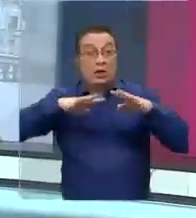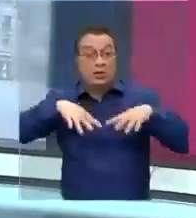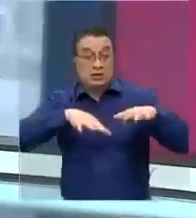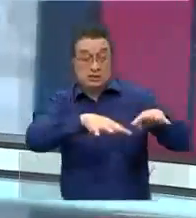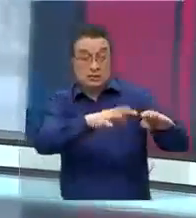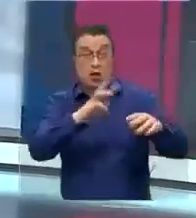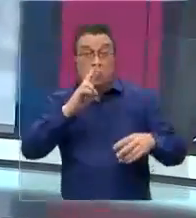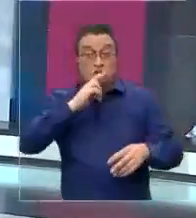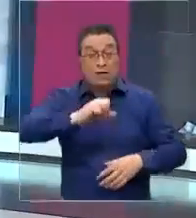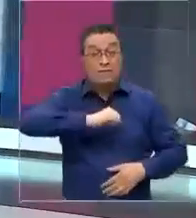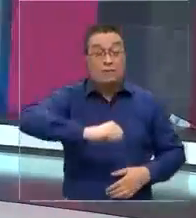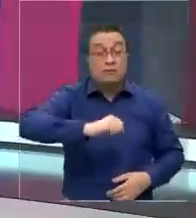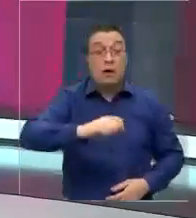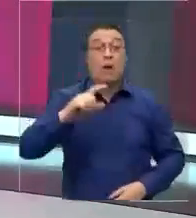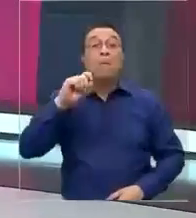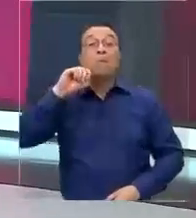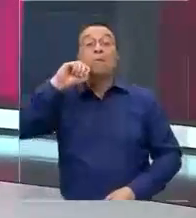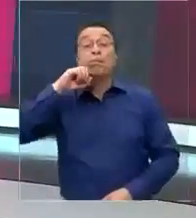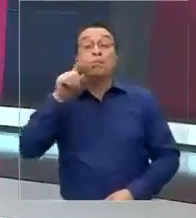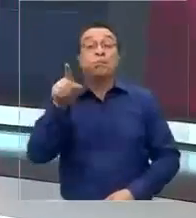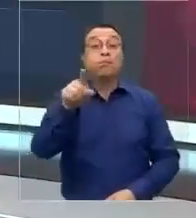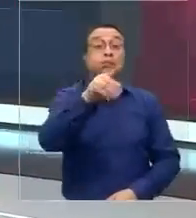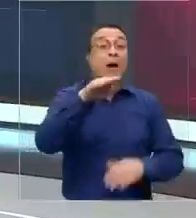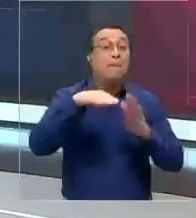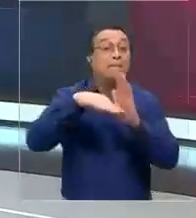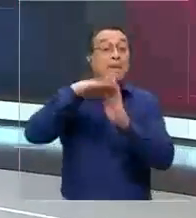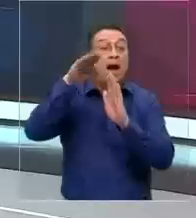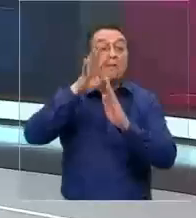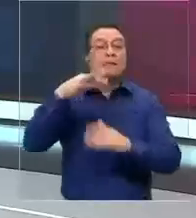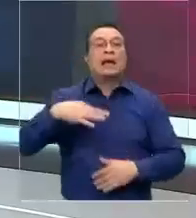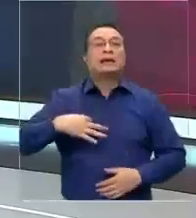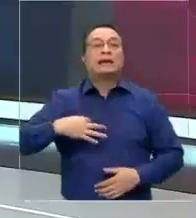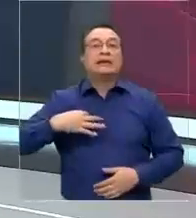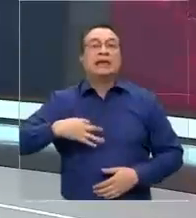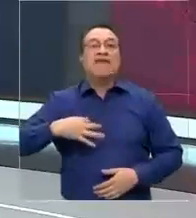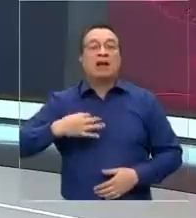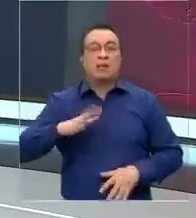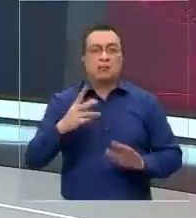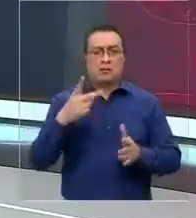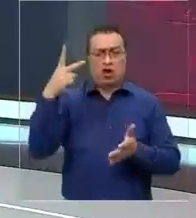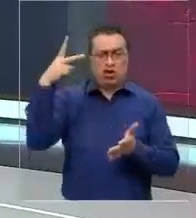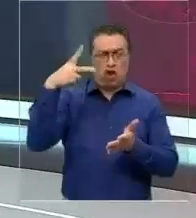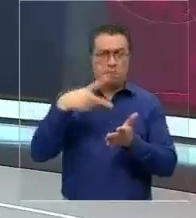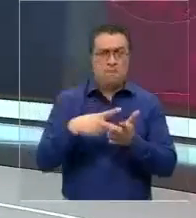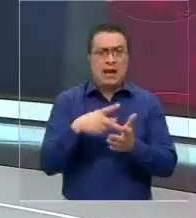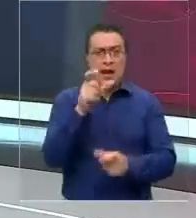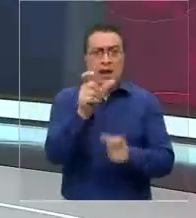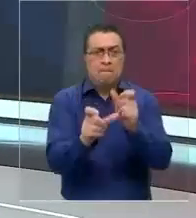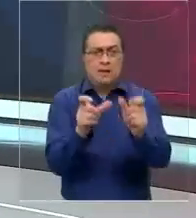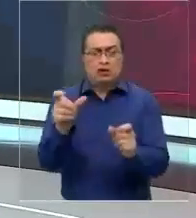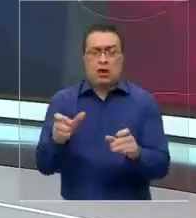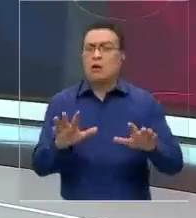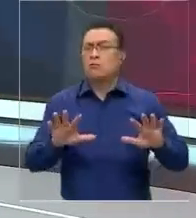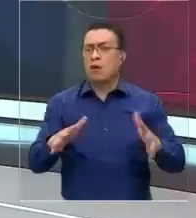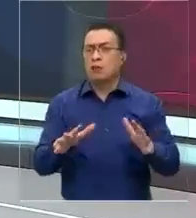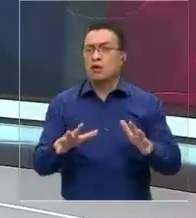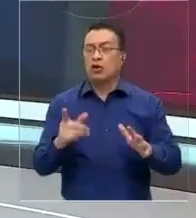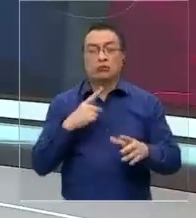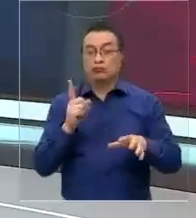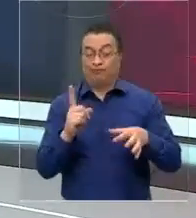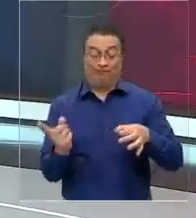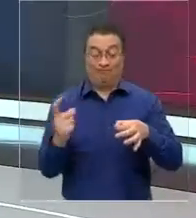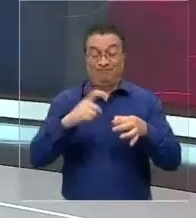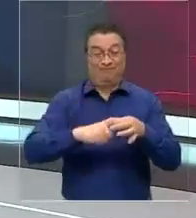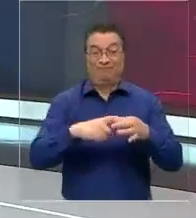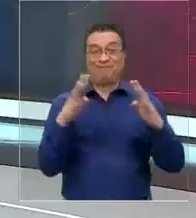tropas rusas son principalmente civiles, cerca de 2.000 personas que no son parte